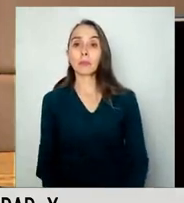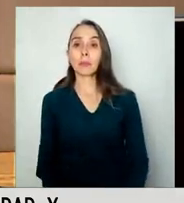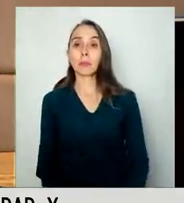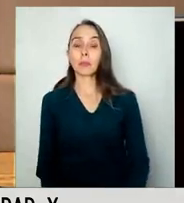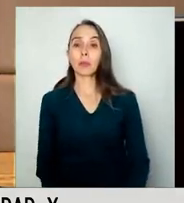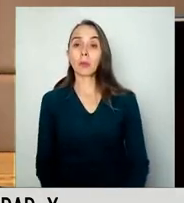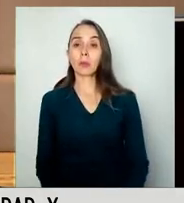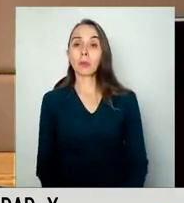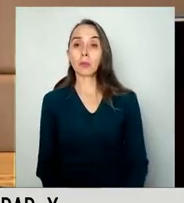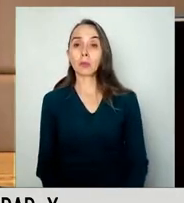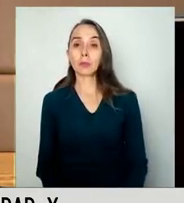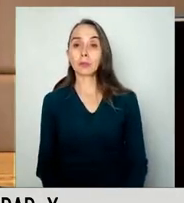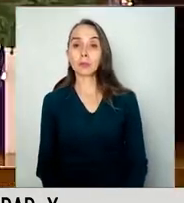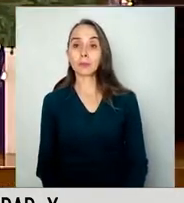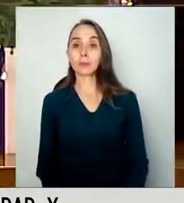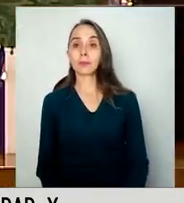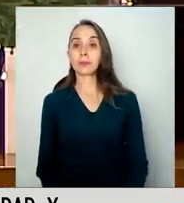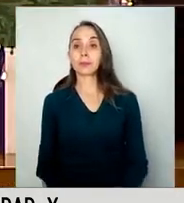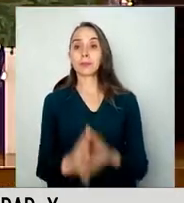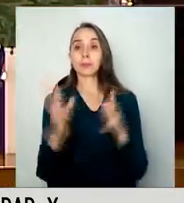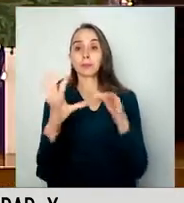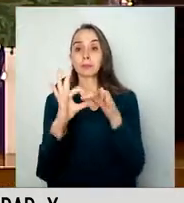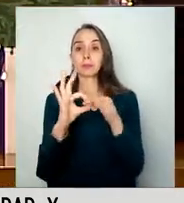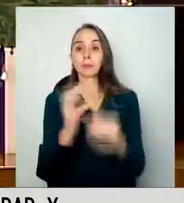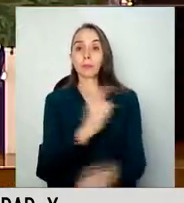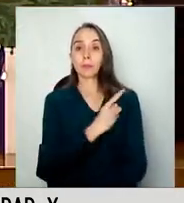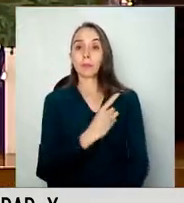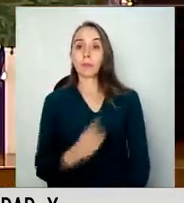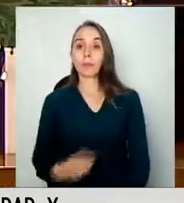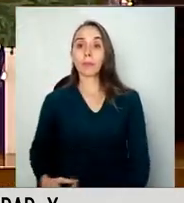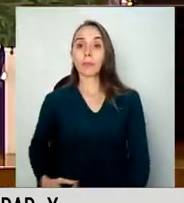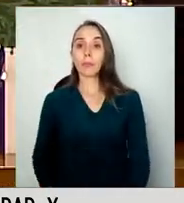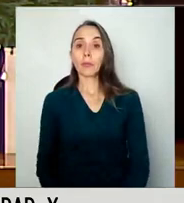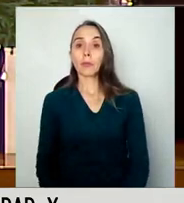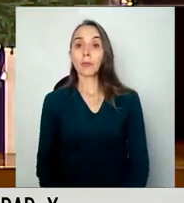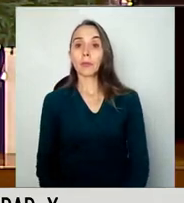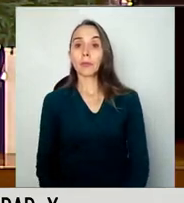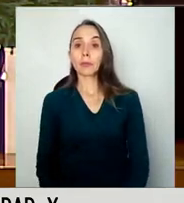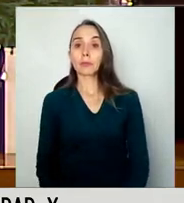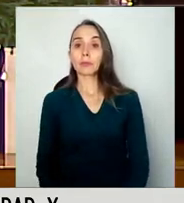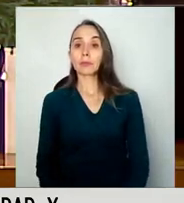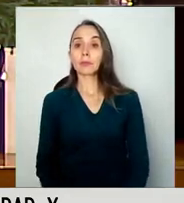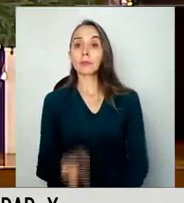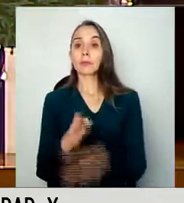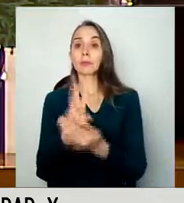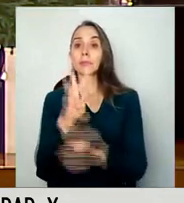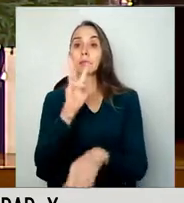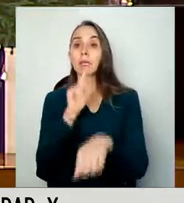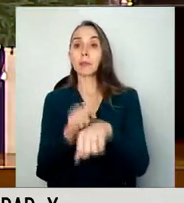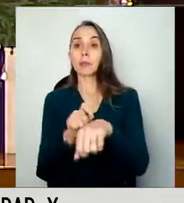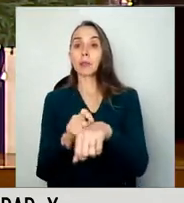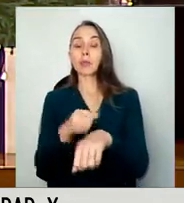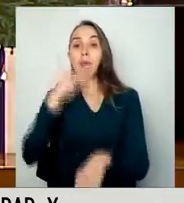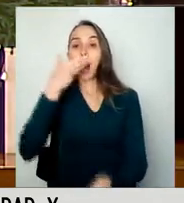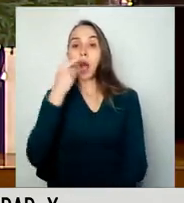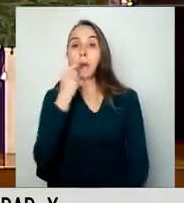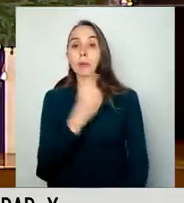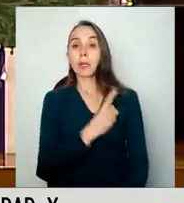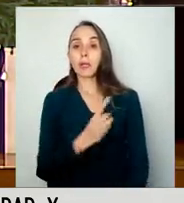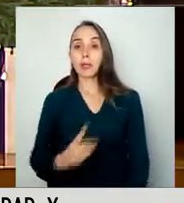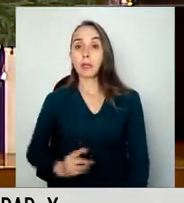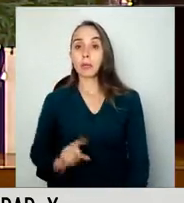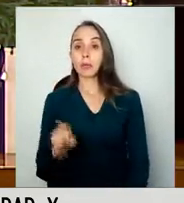Muchas gracias diputado a continuación ya está por tres minutos le otorgó la palabra al diputado Estefan